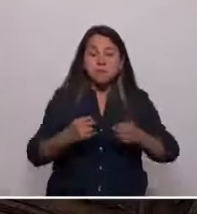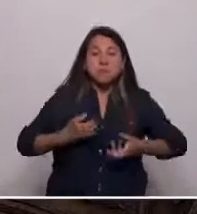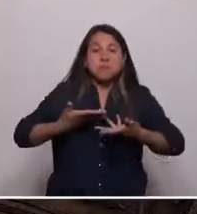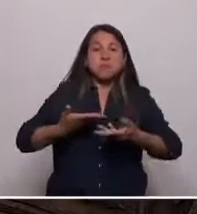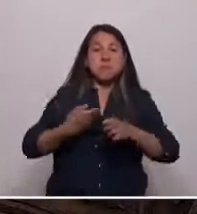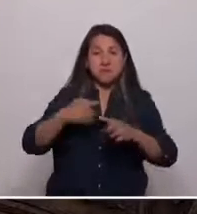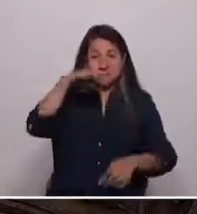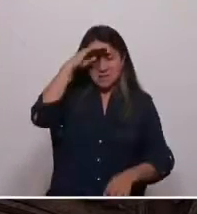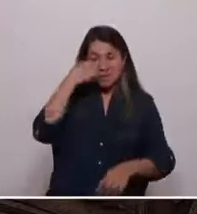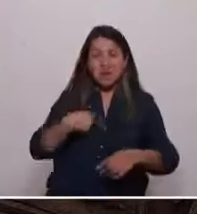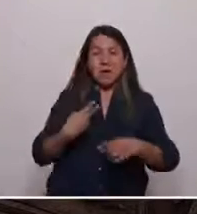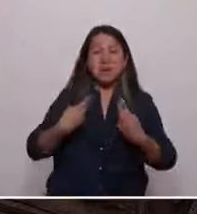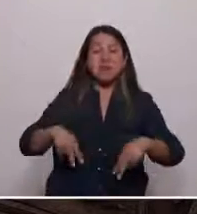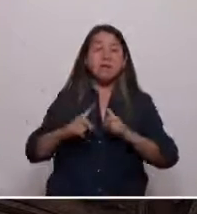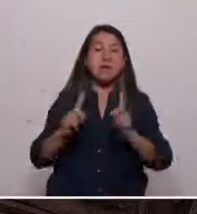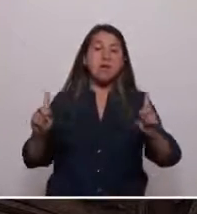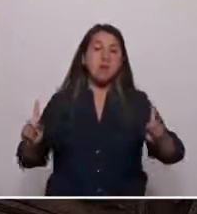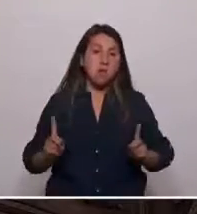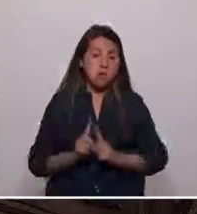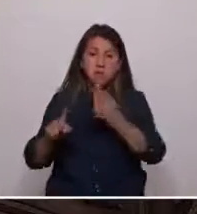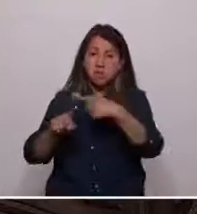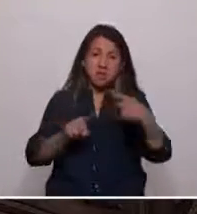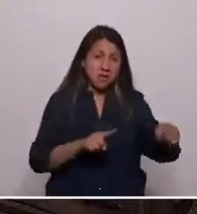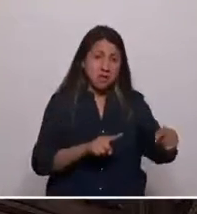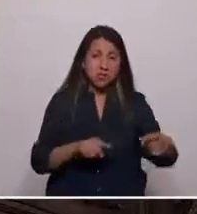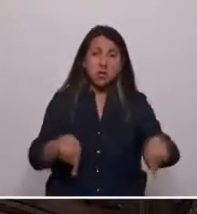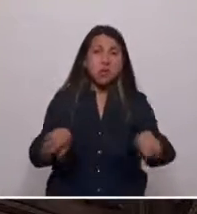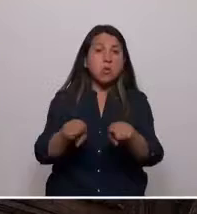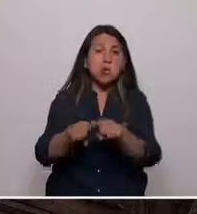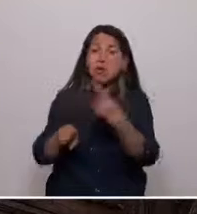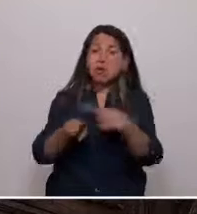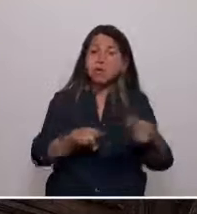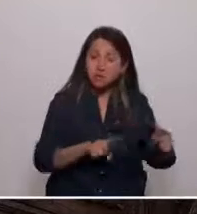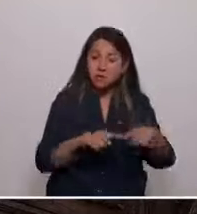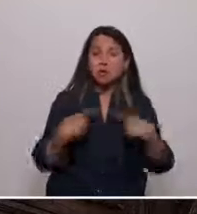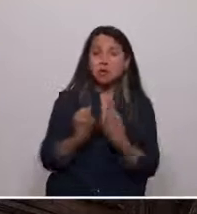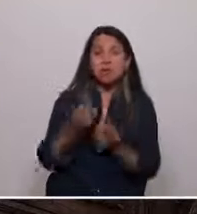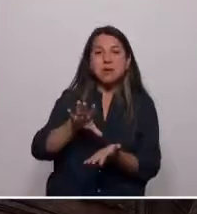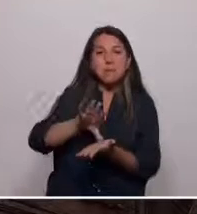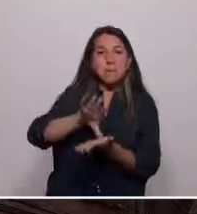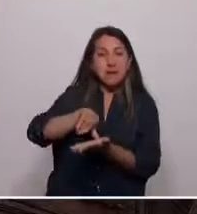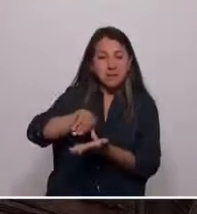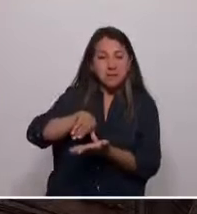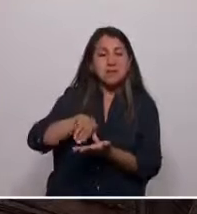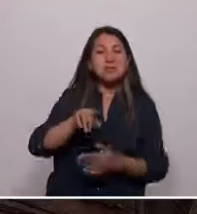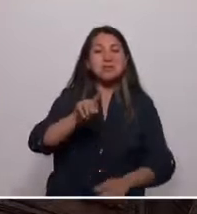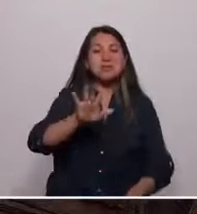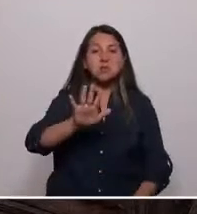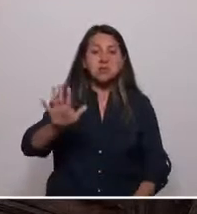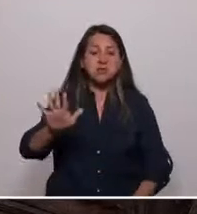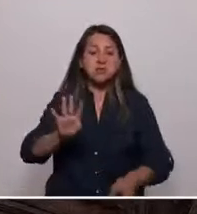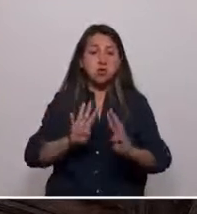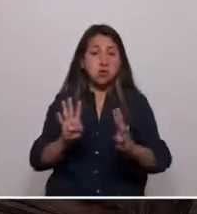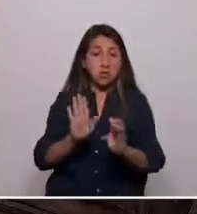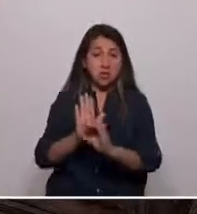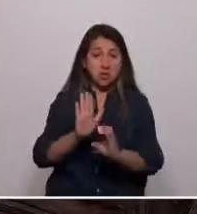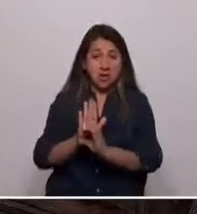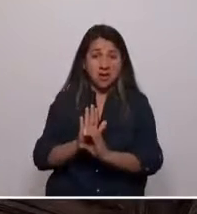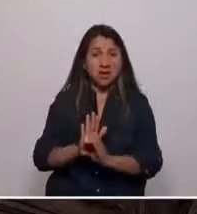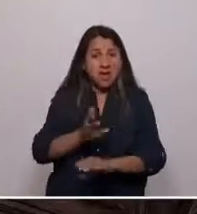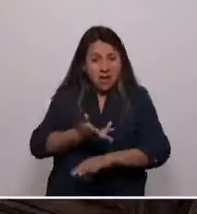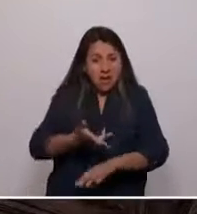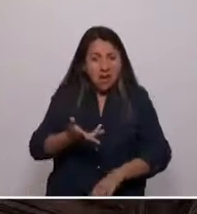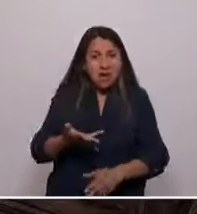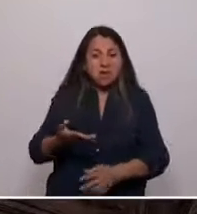propia historia, tan diversa como justamente diversa es nuestra patria. Somos 155 convencionales que tenemos